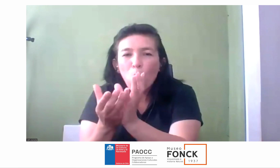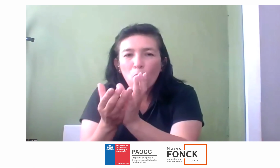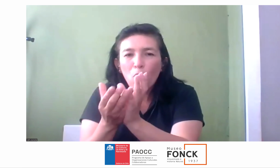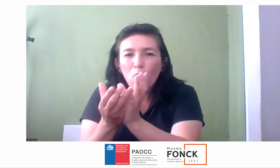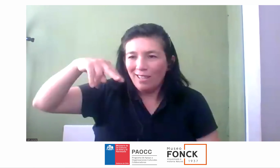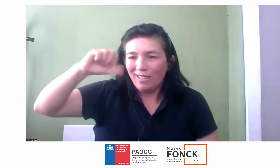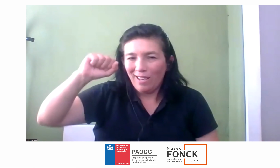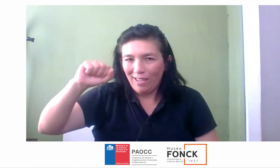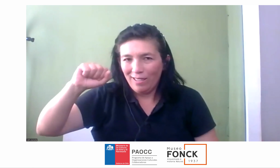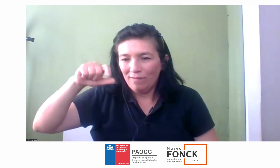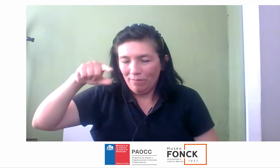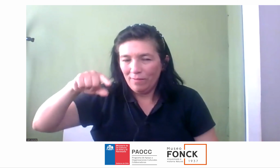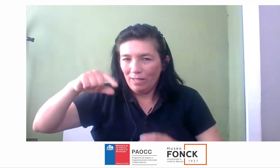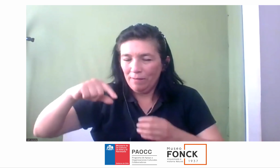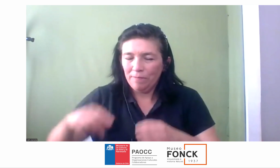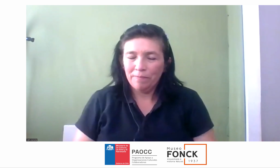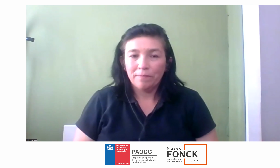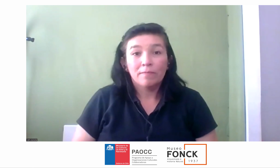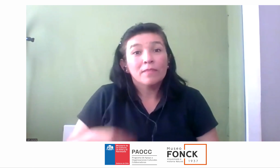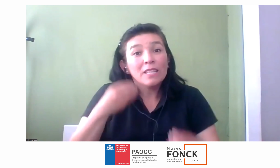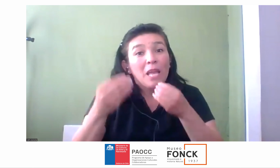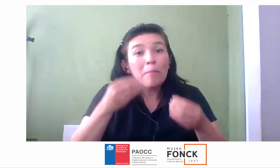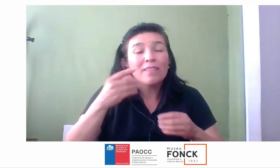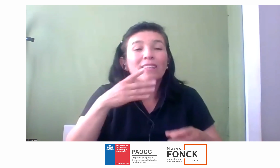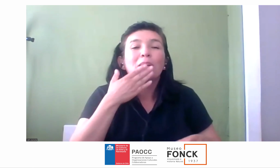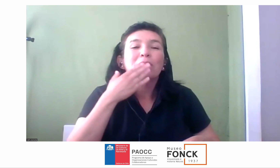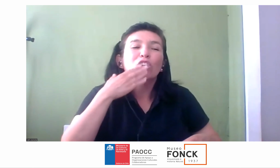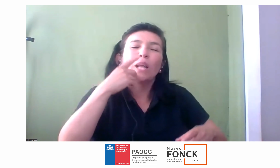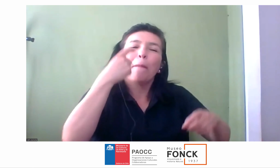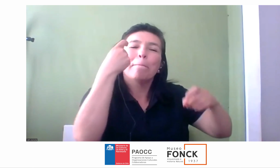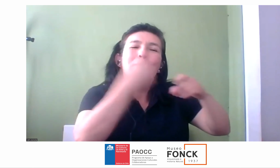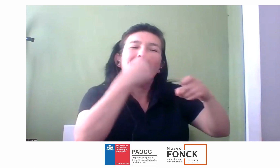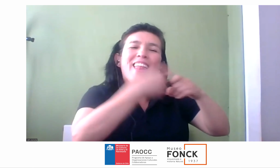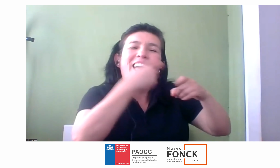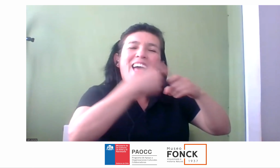la cerámica. Lo que pasa con el arte rupestre ahora